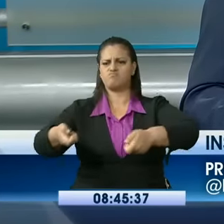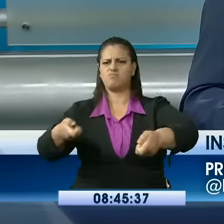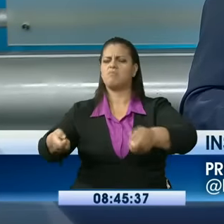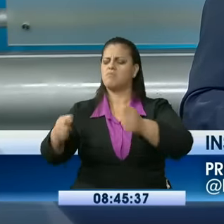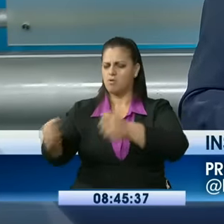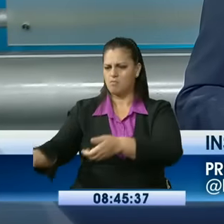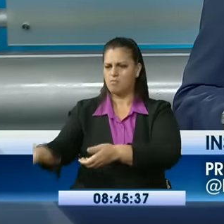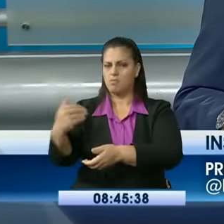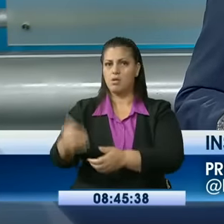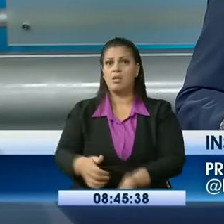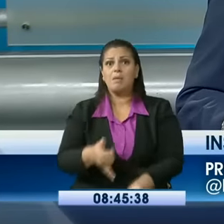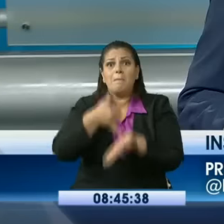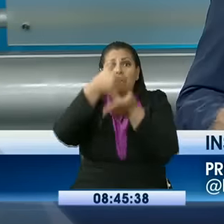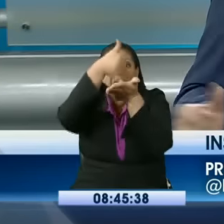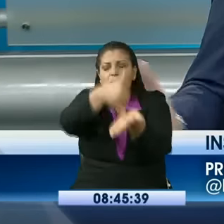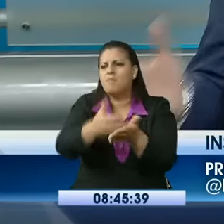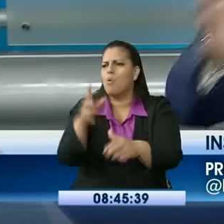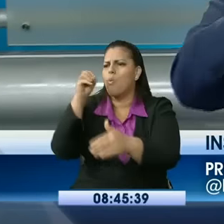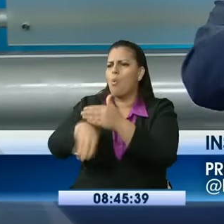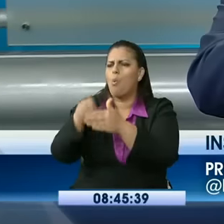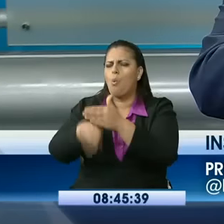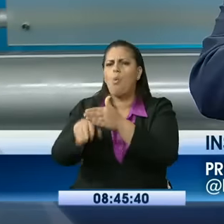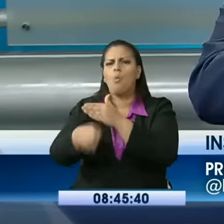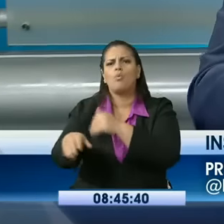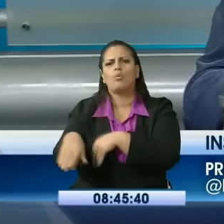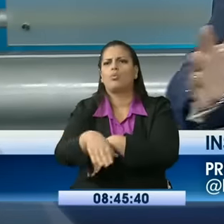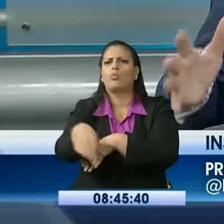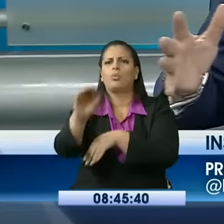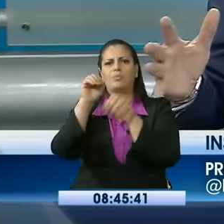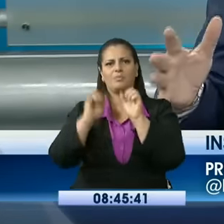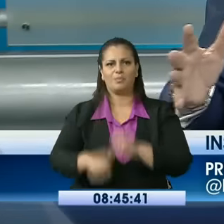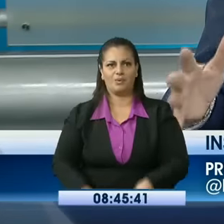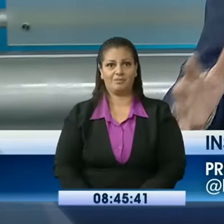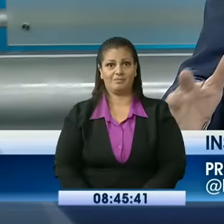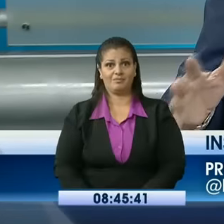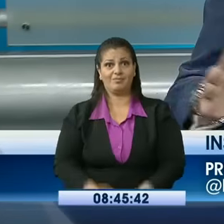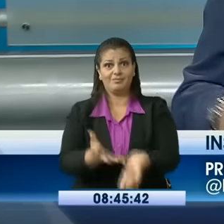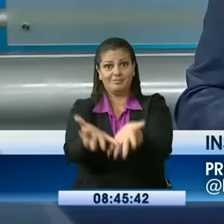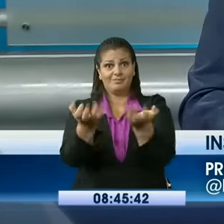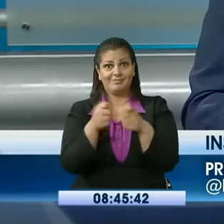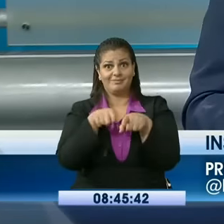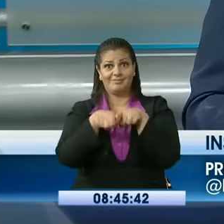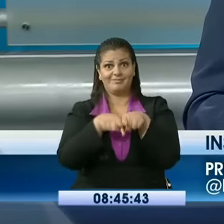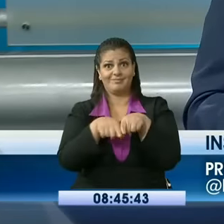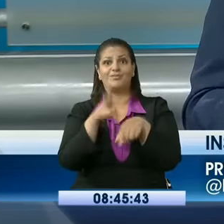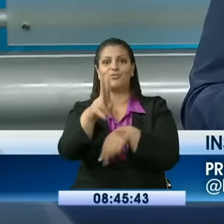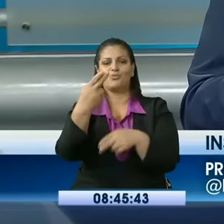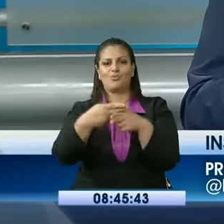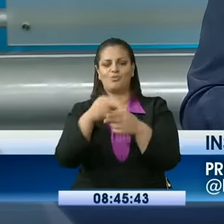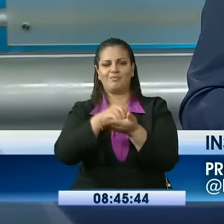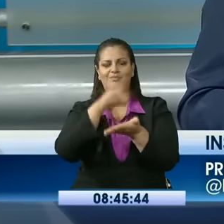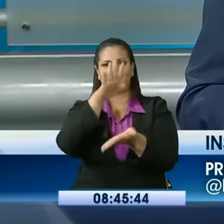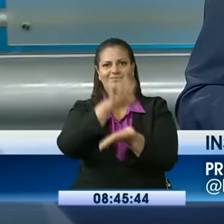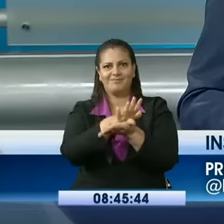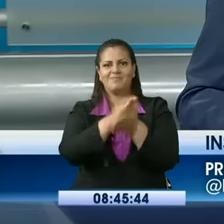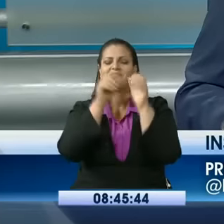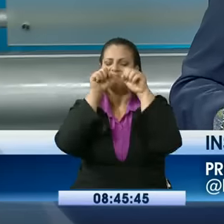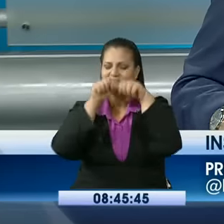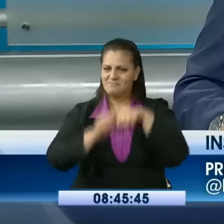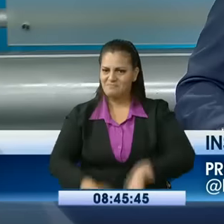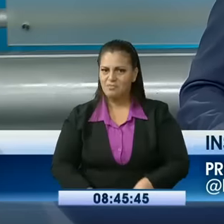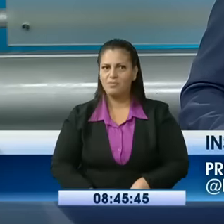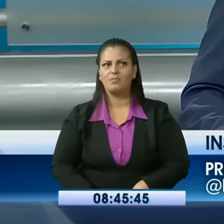salga triunfadora, traiga el camión con plataforma para que él suba ahí todos los premios que se va a ganar el día que se haga la acta. Se tome la decisión